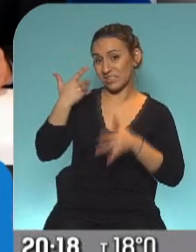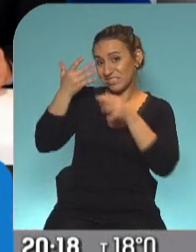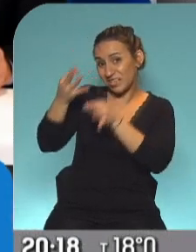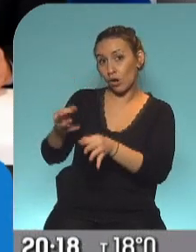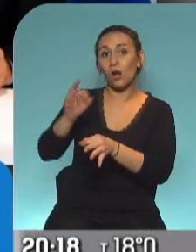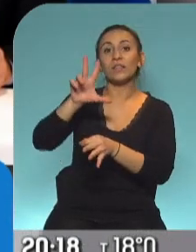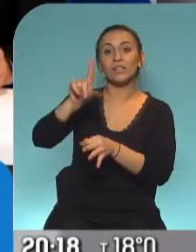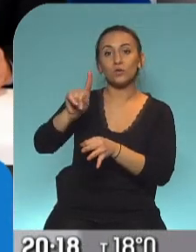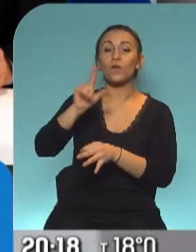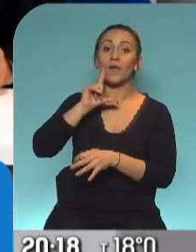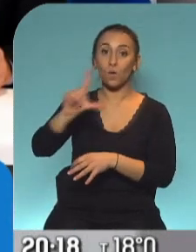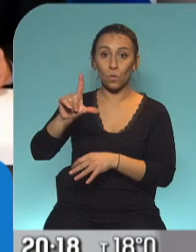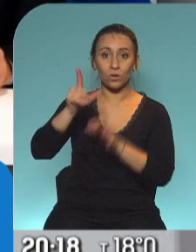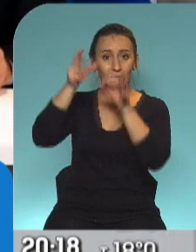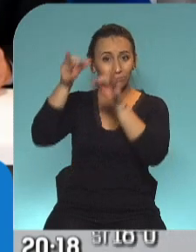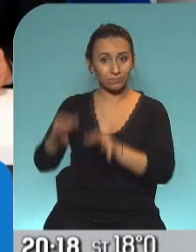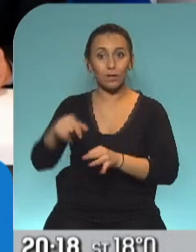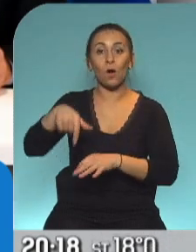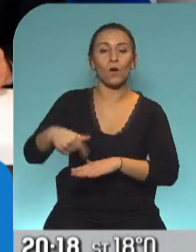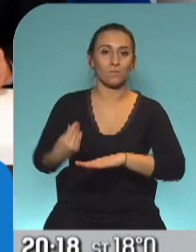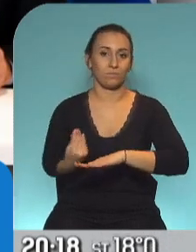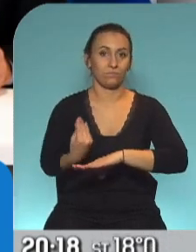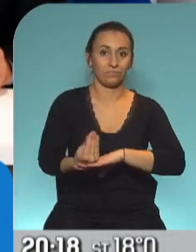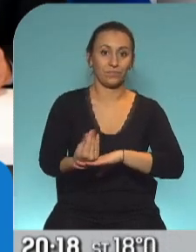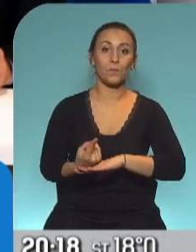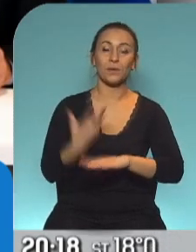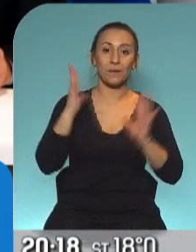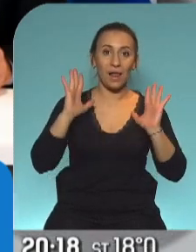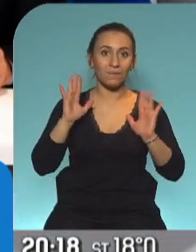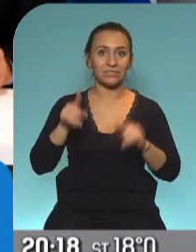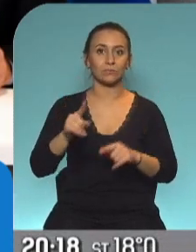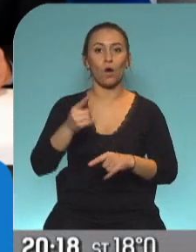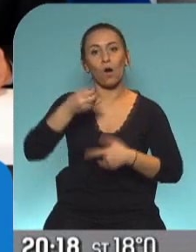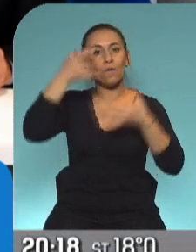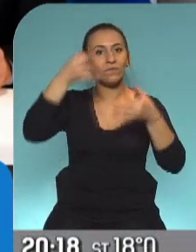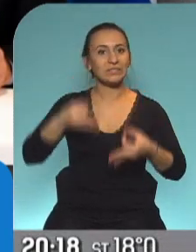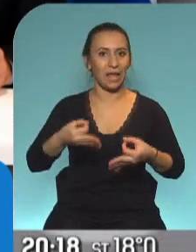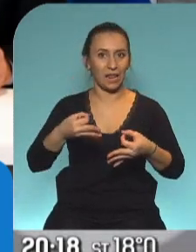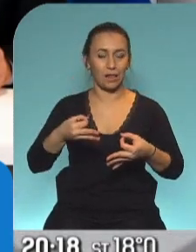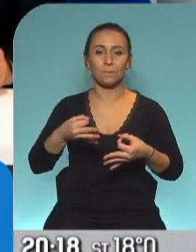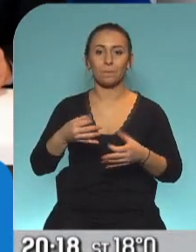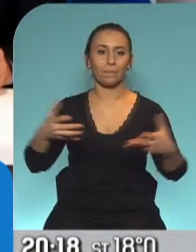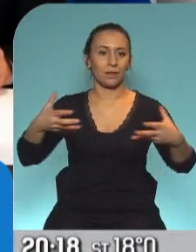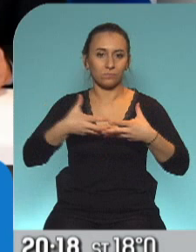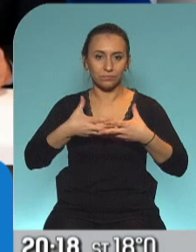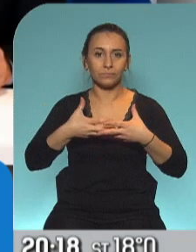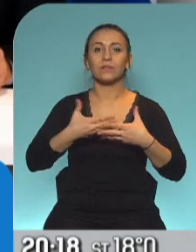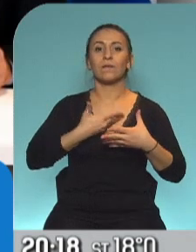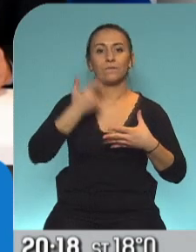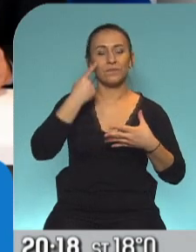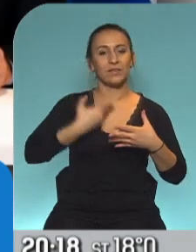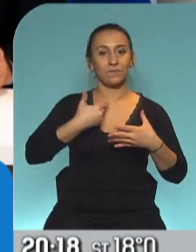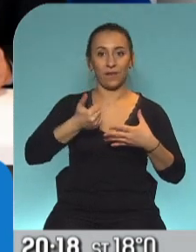primera actividad oficial ya en Zurich, en Suiza. Se mostró como miembro de la FIFA, ¿no? Está ahí al lado